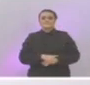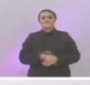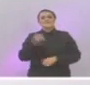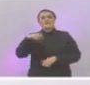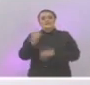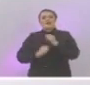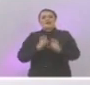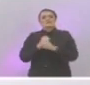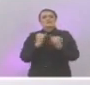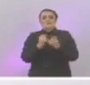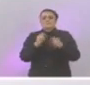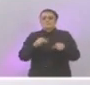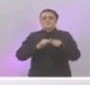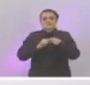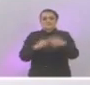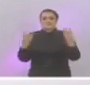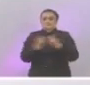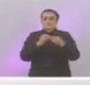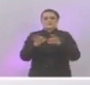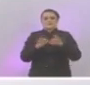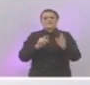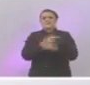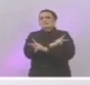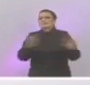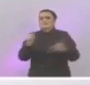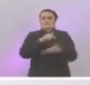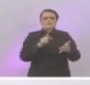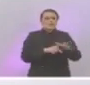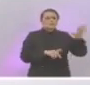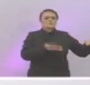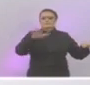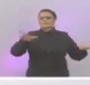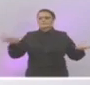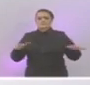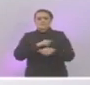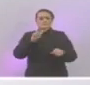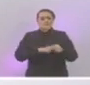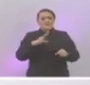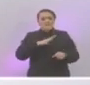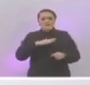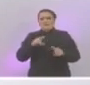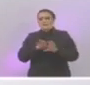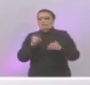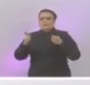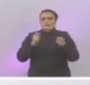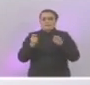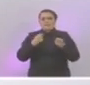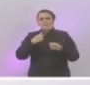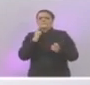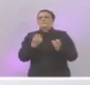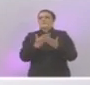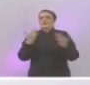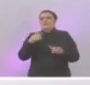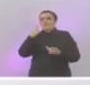Este año también continuamos con los trabajos para que todas nuestras áreas naturales cuenten con los planes de manejo, los cuales regulan